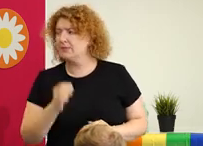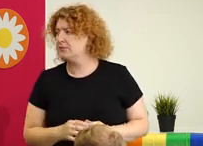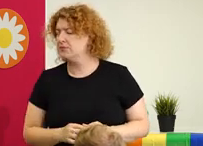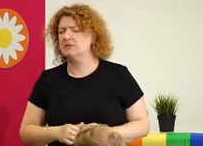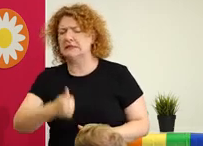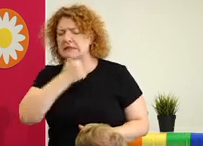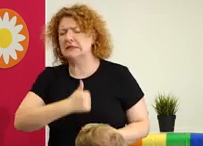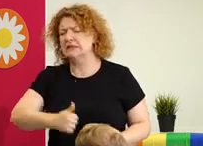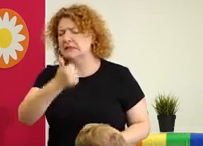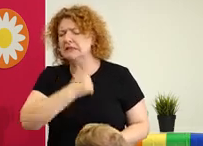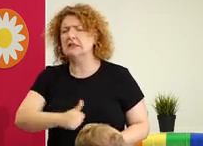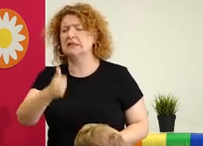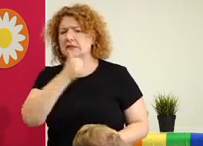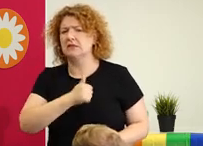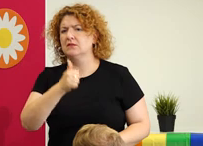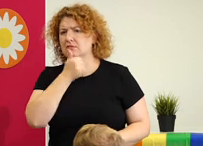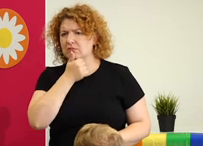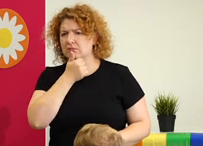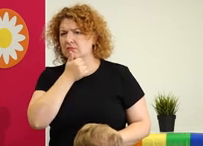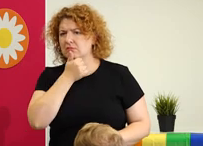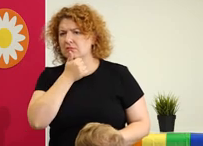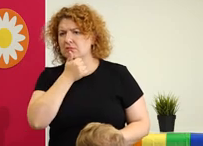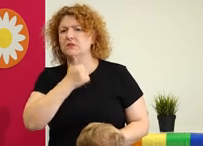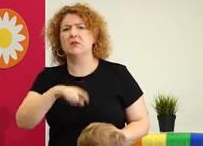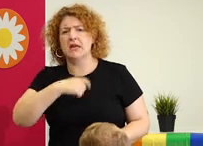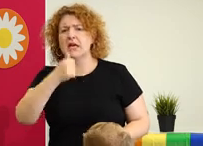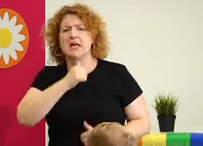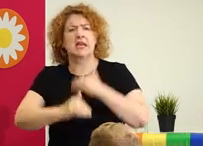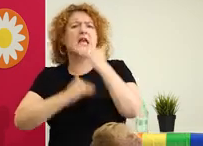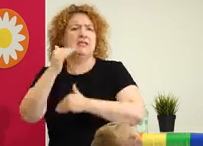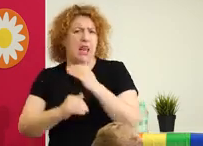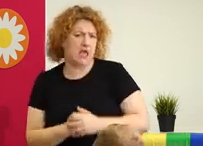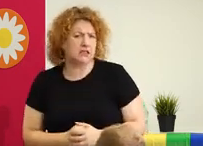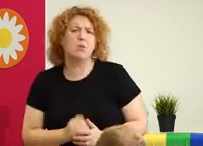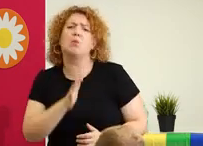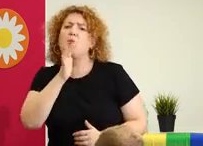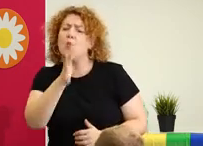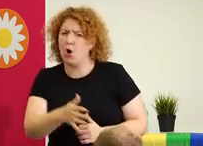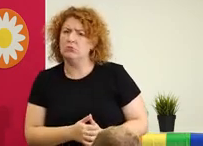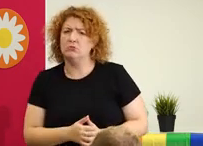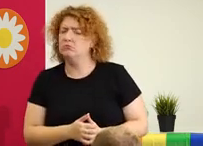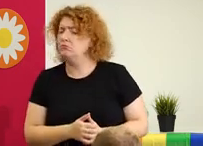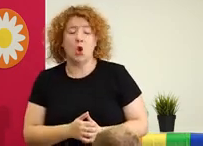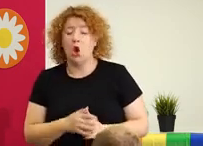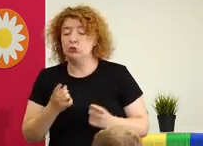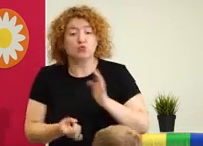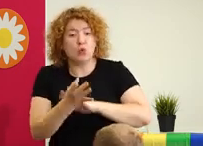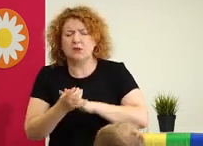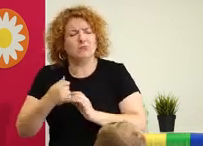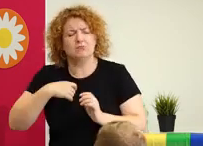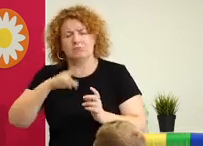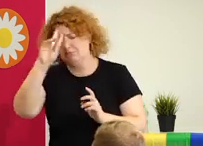he resistido, pero también he sido una mujer resiliente. Resiliente porque he sabido darle la vuelta a todo.